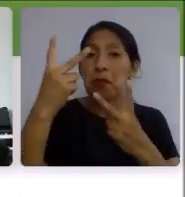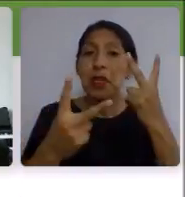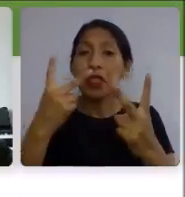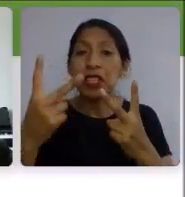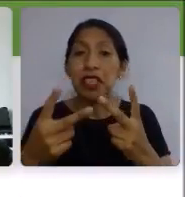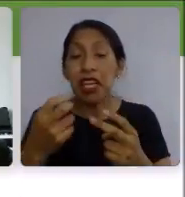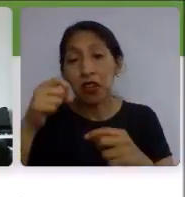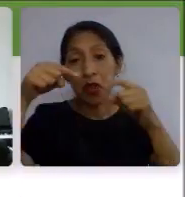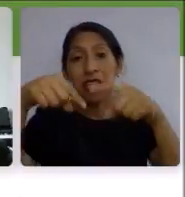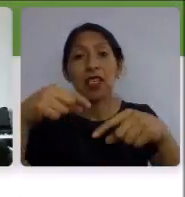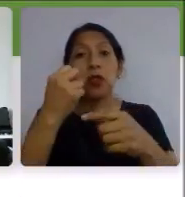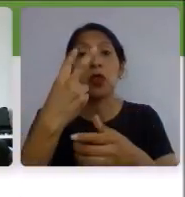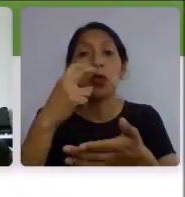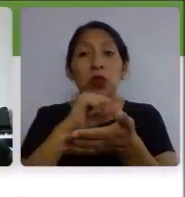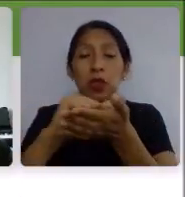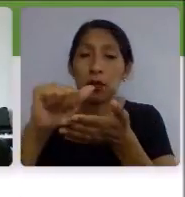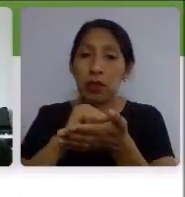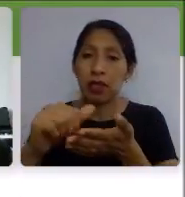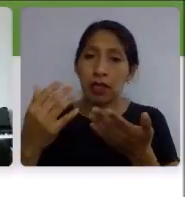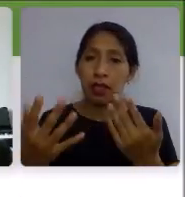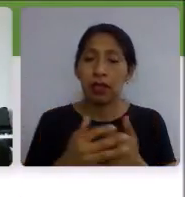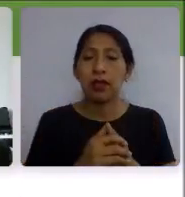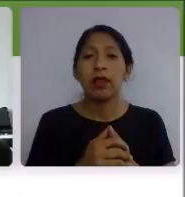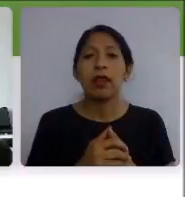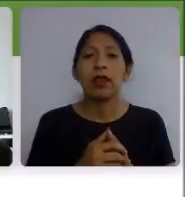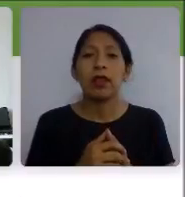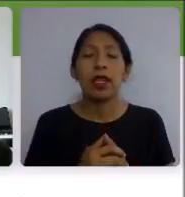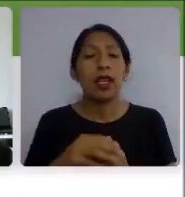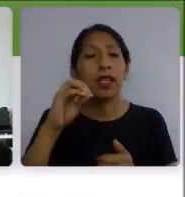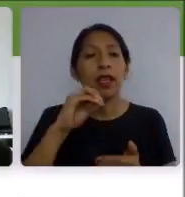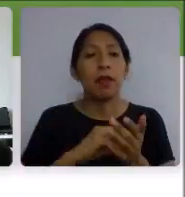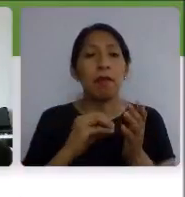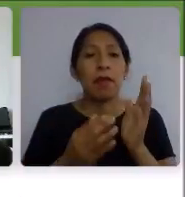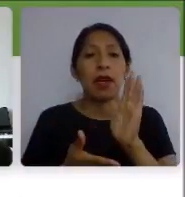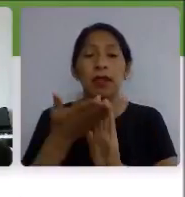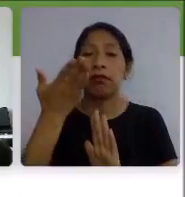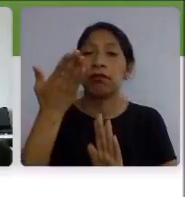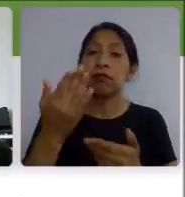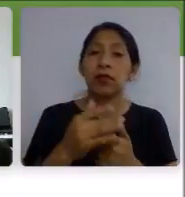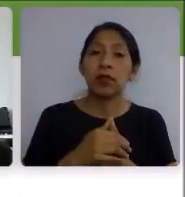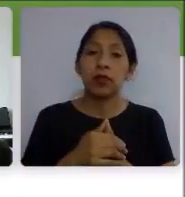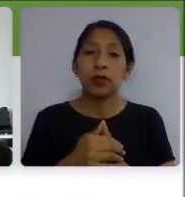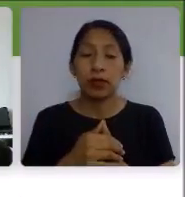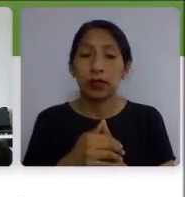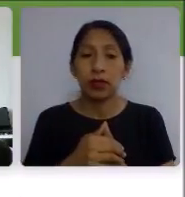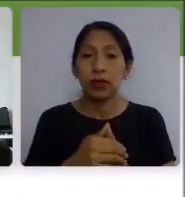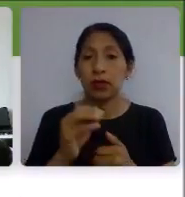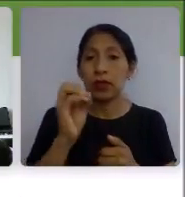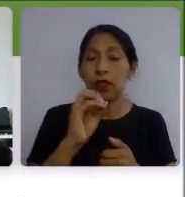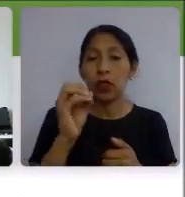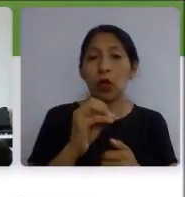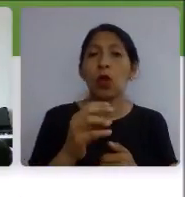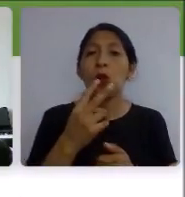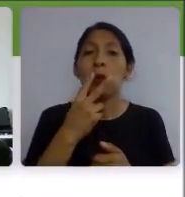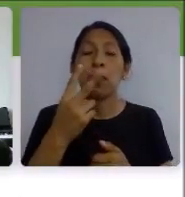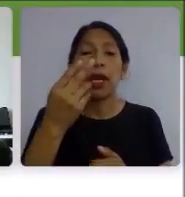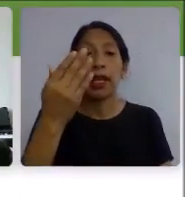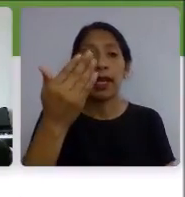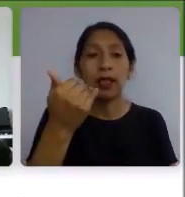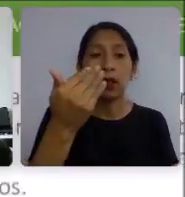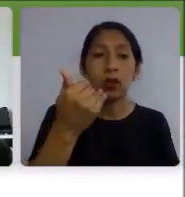meses, frente a aquellos adultos ya más grandes, 26% de la generación X o los baby boomers, 14%.